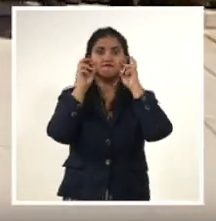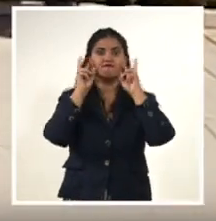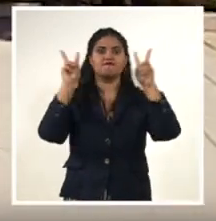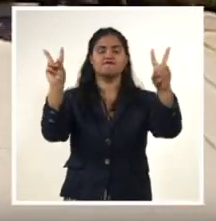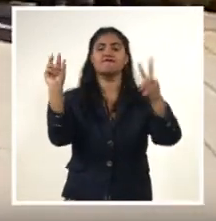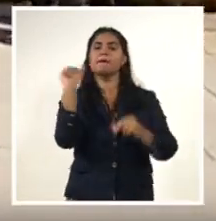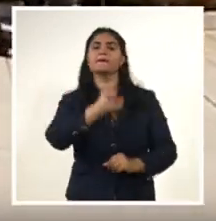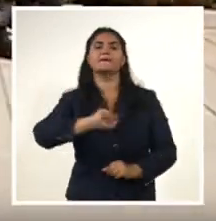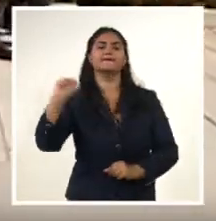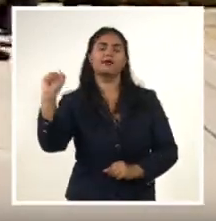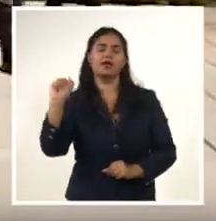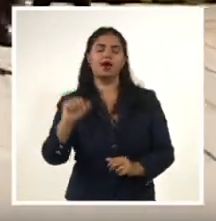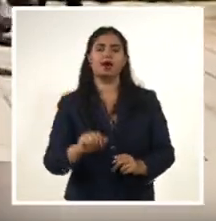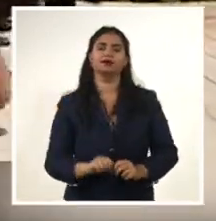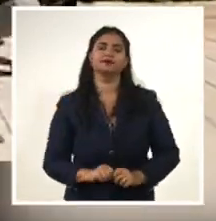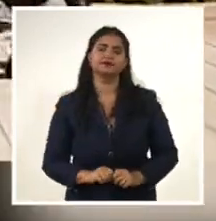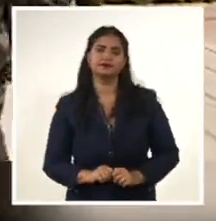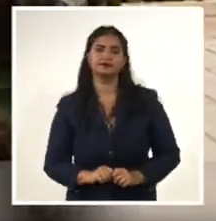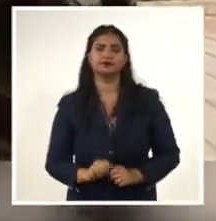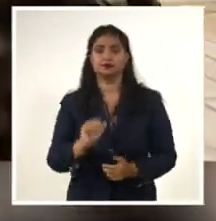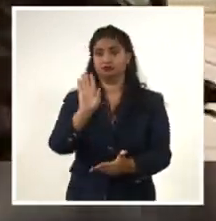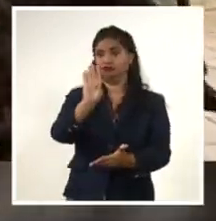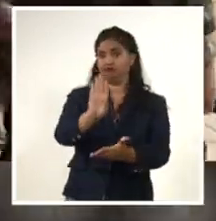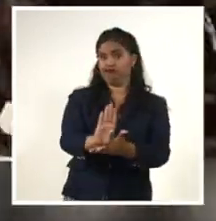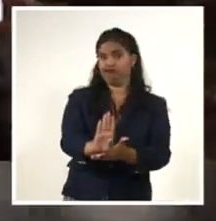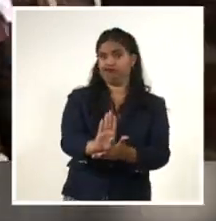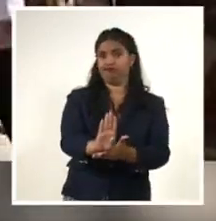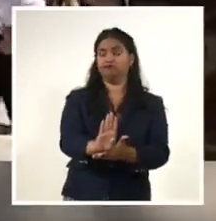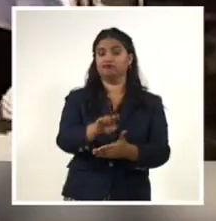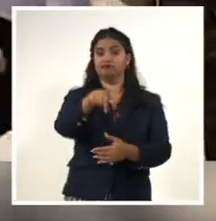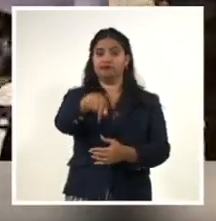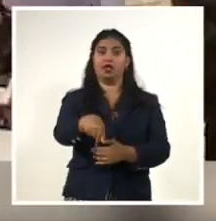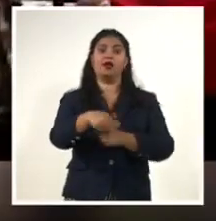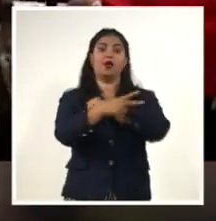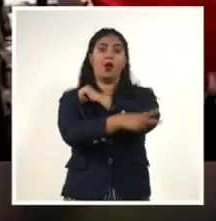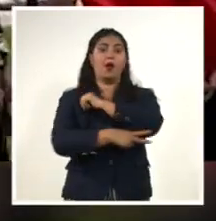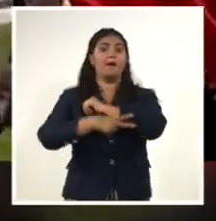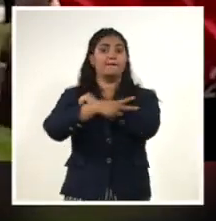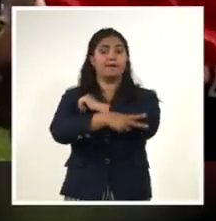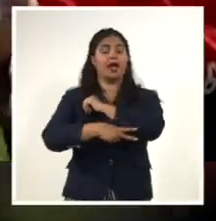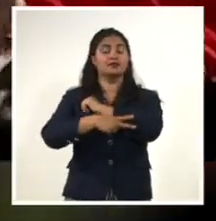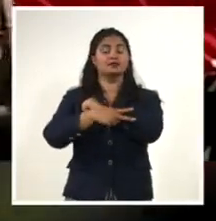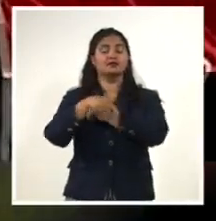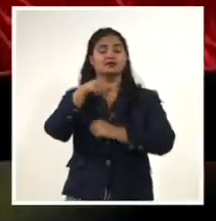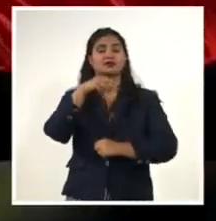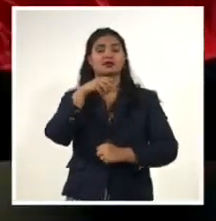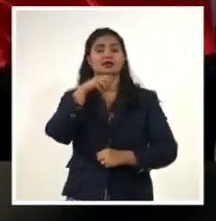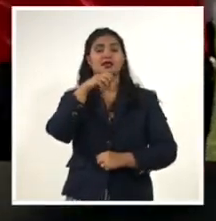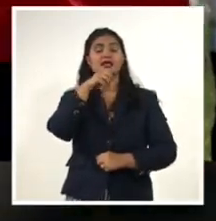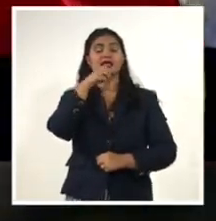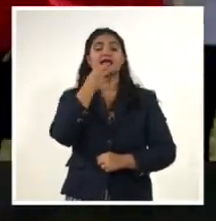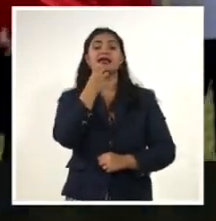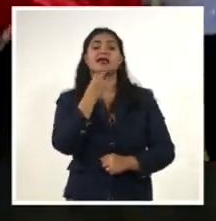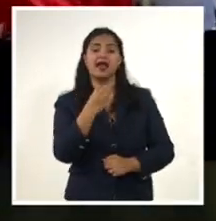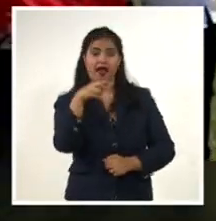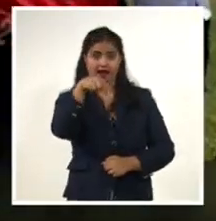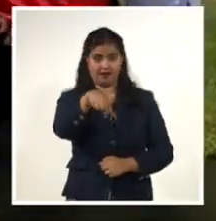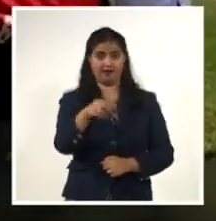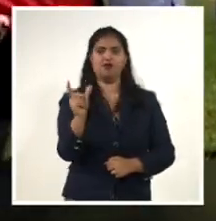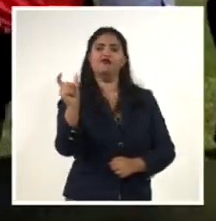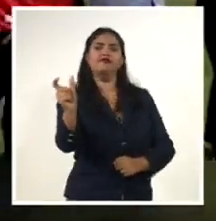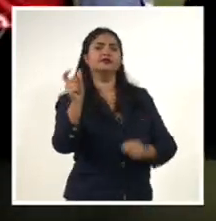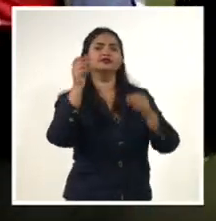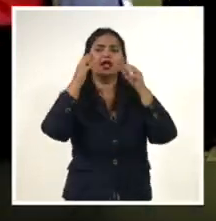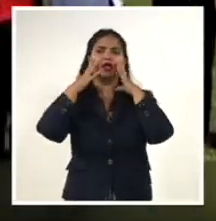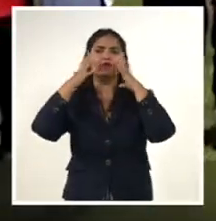El mausoleo de la Guerra de Liberación de Octubre en Damasco también acogió un acto por la fecha en el que ratificaron el espíritu de